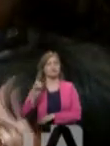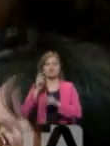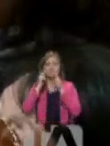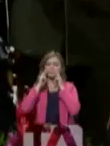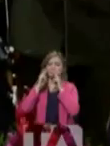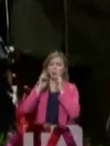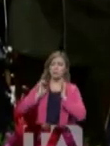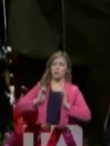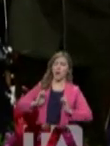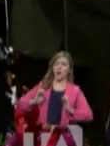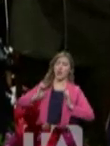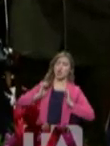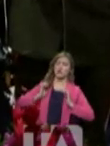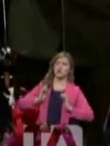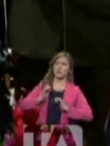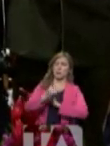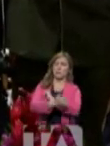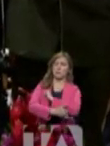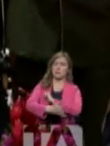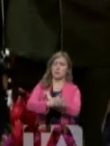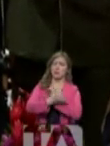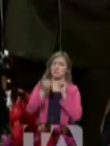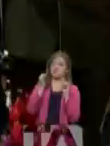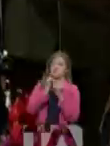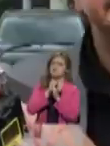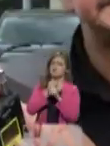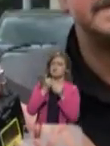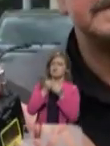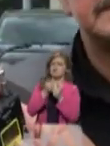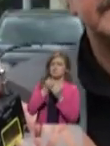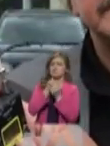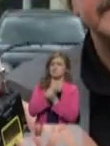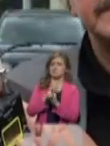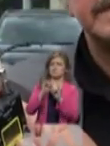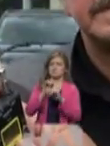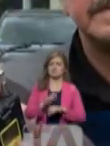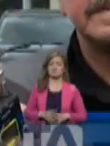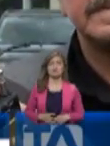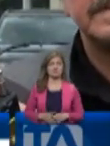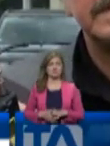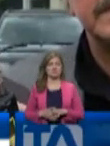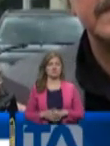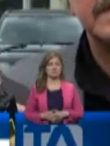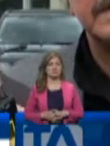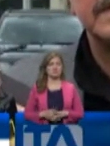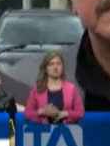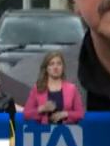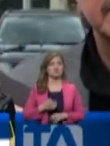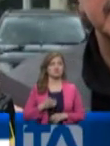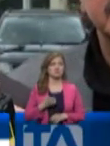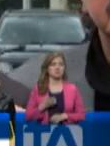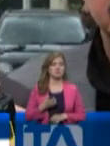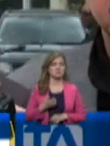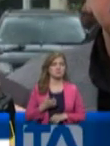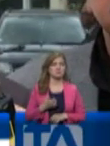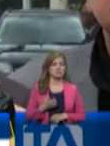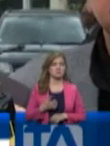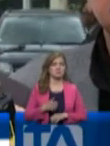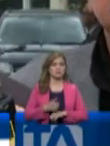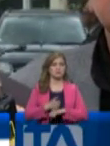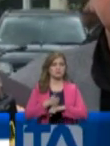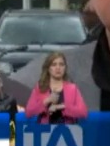de Trujillo por devolverle al país la institucionalidad. Ética, temperamento y autoridad la ejerció a